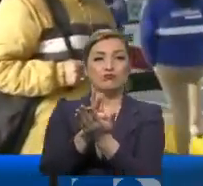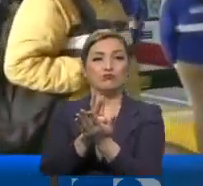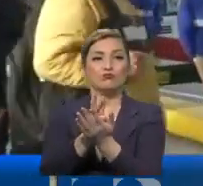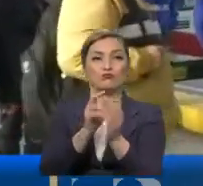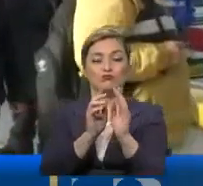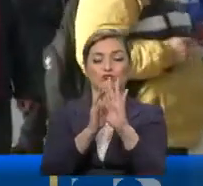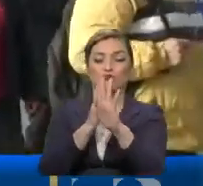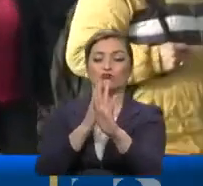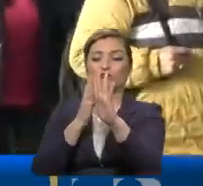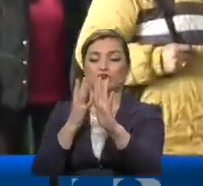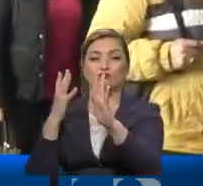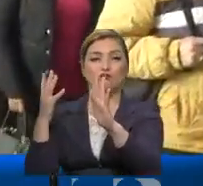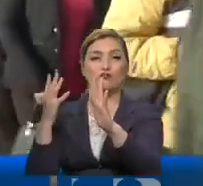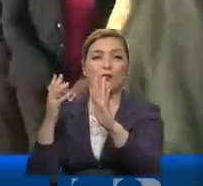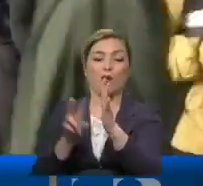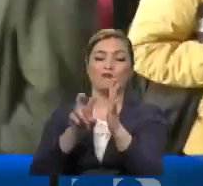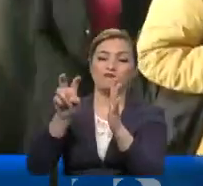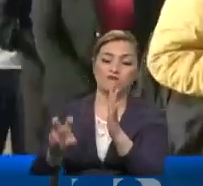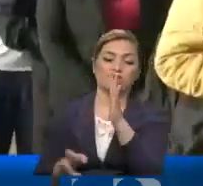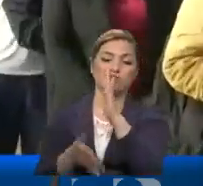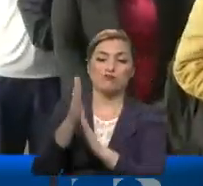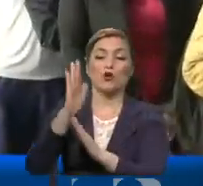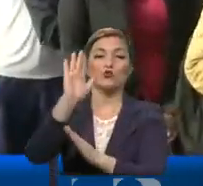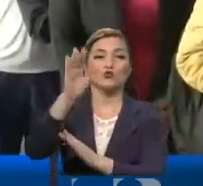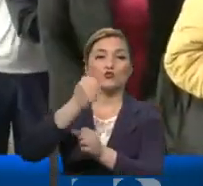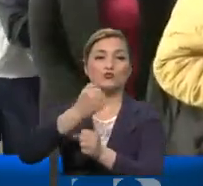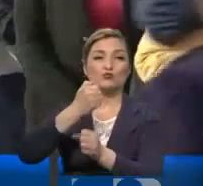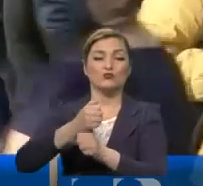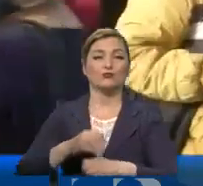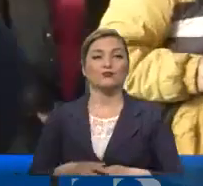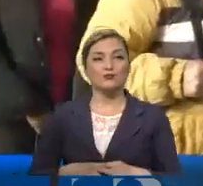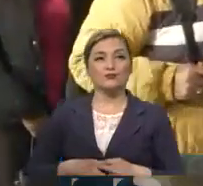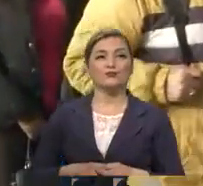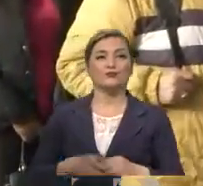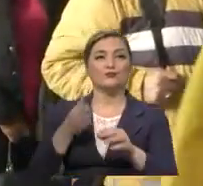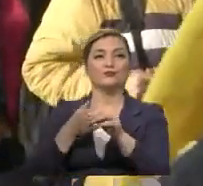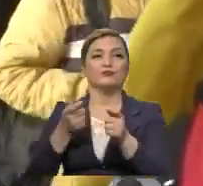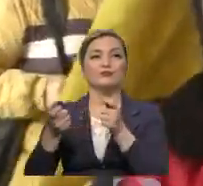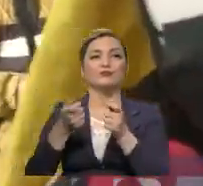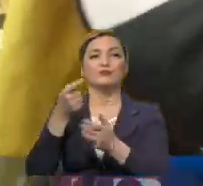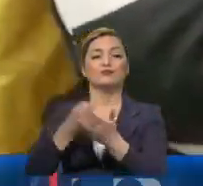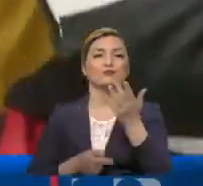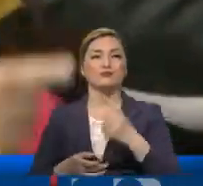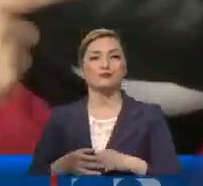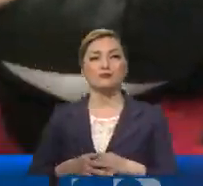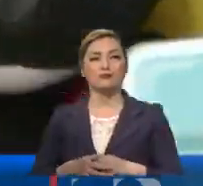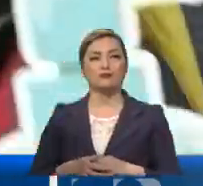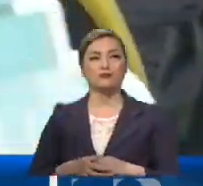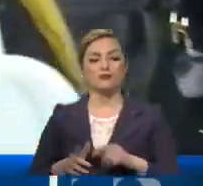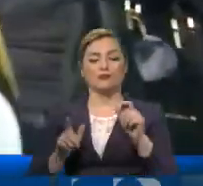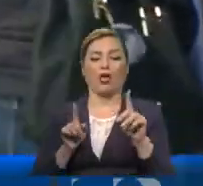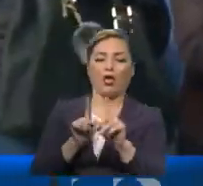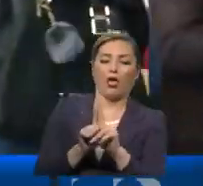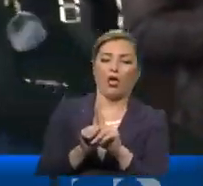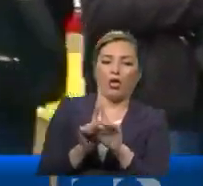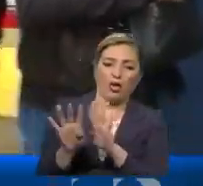dirigirse hacia diferentes puntos de la ciudad a sus trabajos especialmente. ¿Qué es lo que se busca con estos operativos? Evitar las